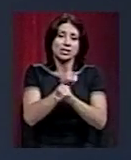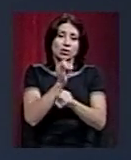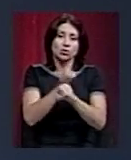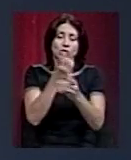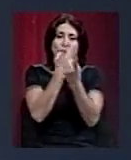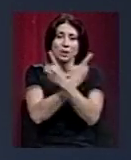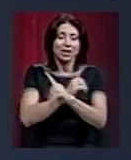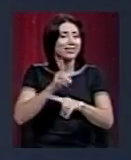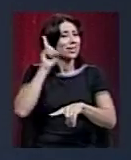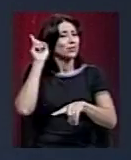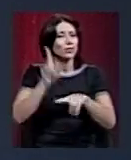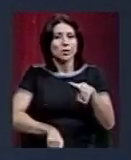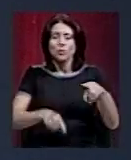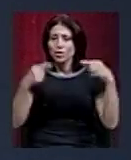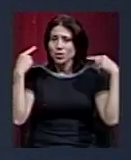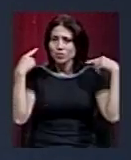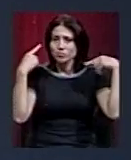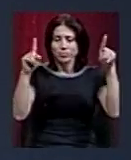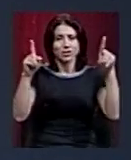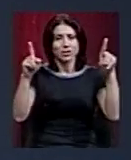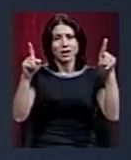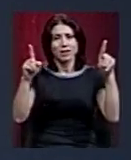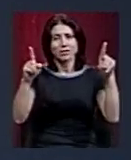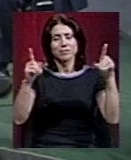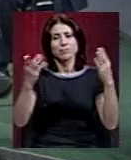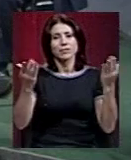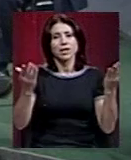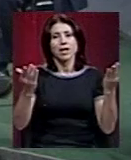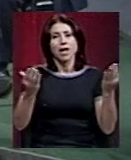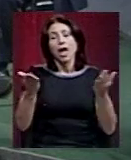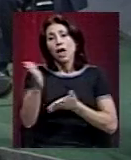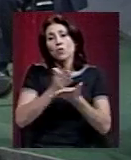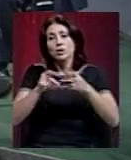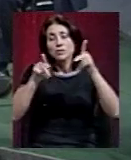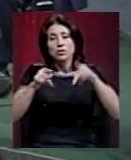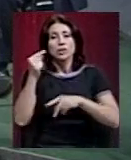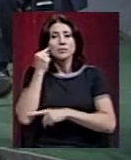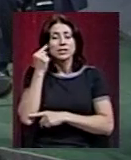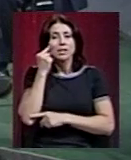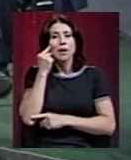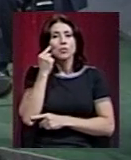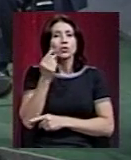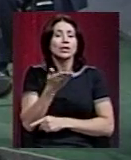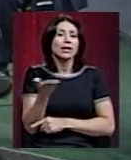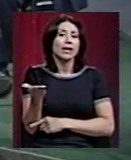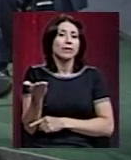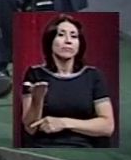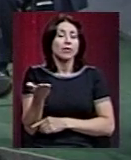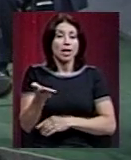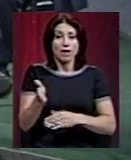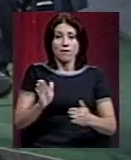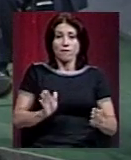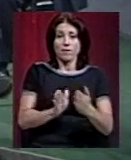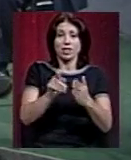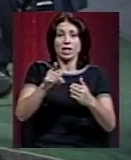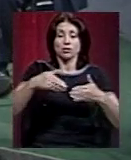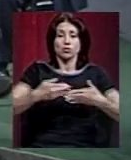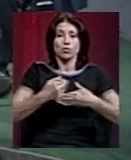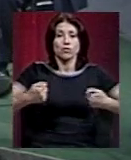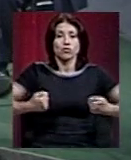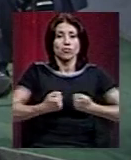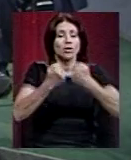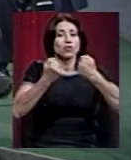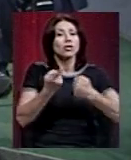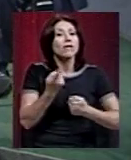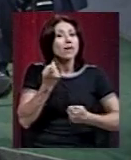no han podido realmente sacar de la pobreza a tanta gente? Bueno, algunos pensamos que ante esos retos y ante la falta de cooperación,